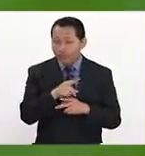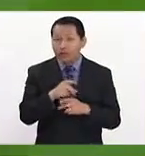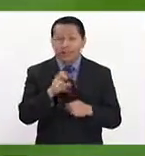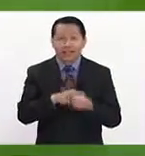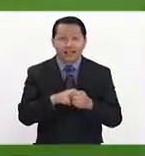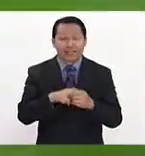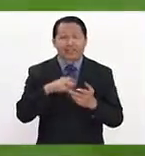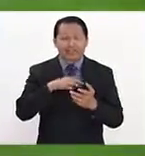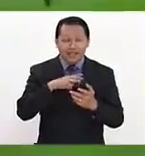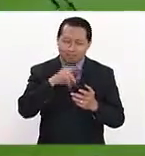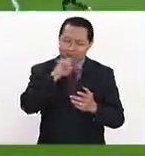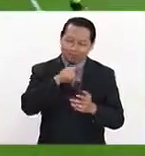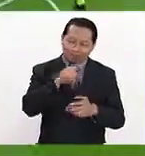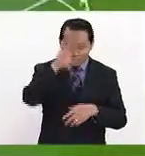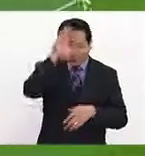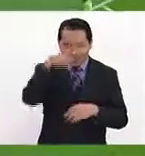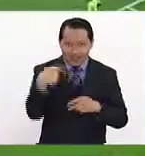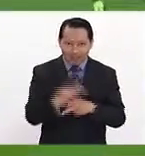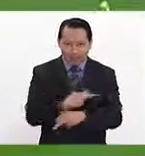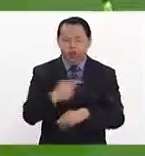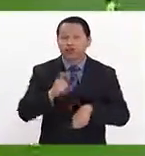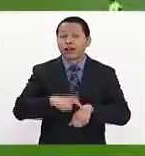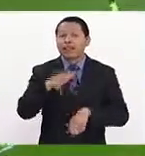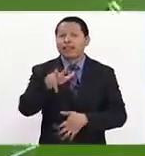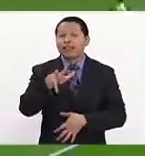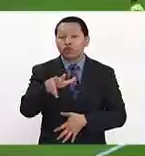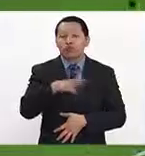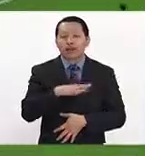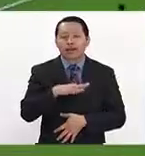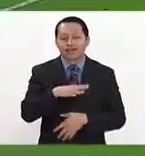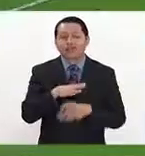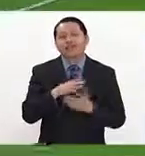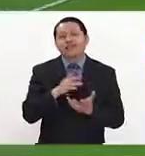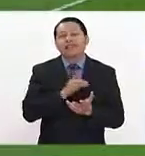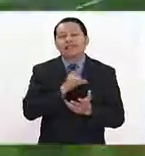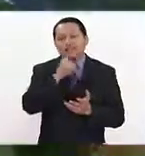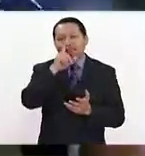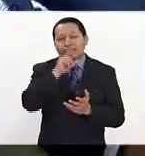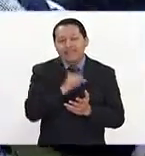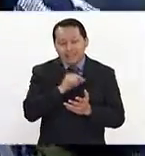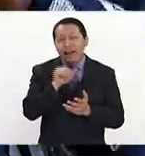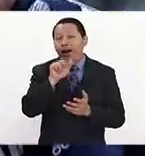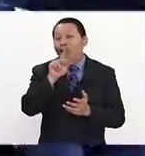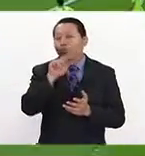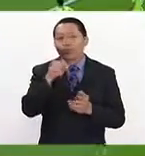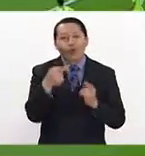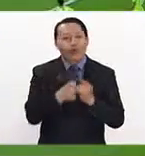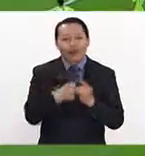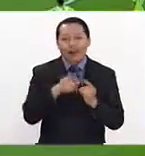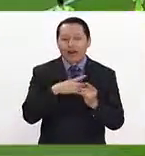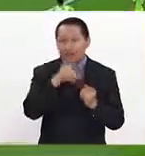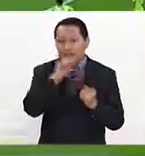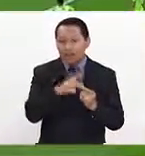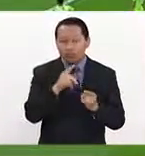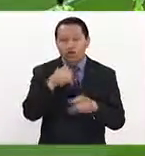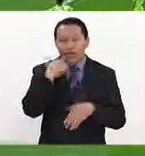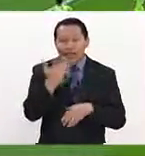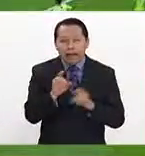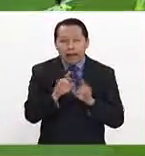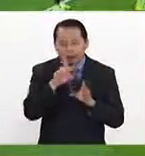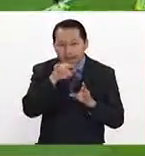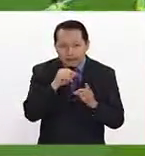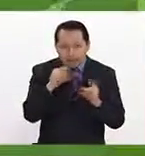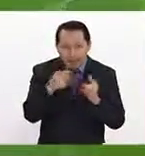suelo regiomontano. Al minuto 18, el autogol por parte de Leonardo Franco. Quiere cortar la jugada